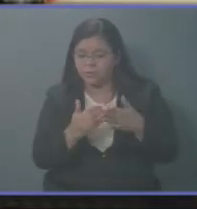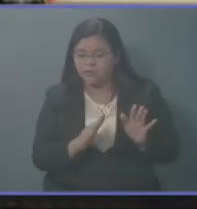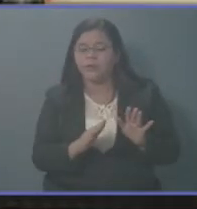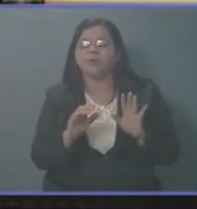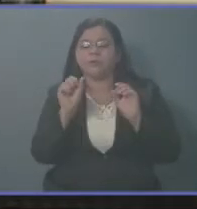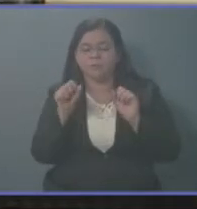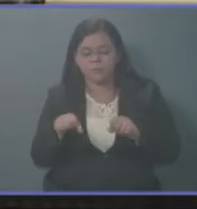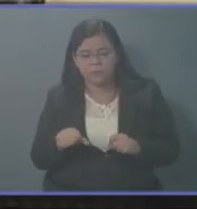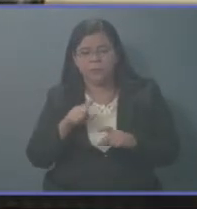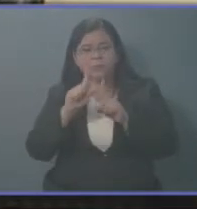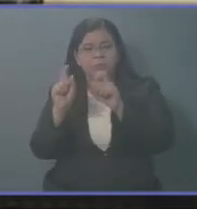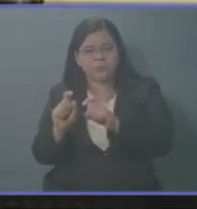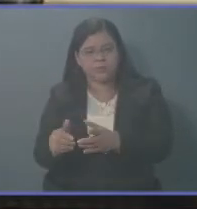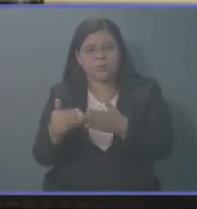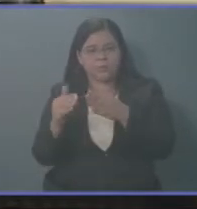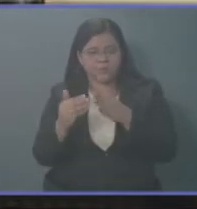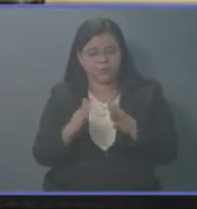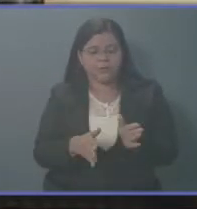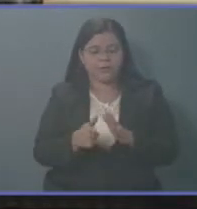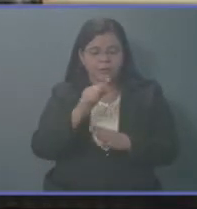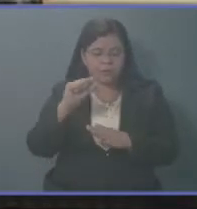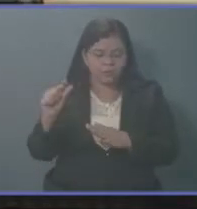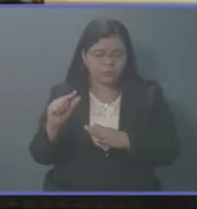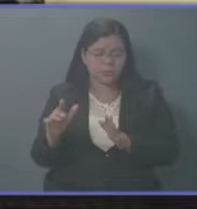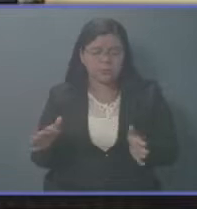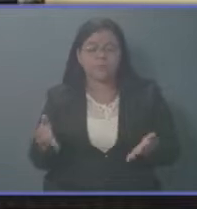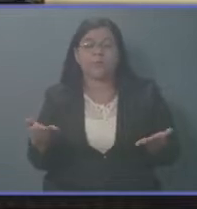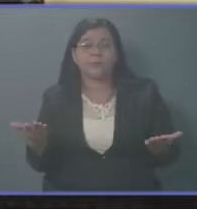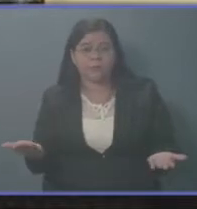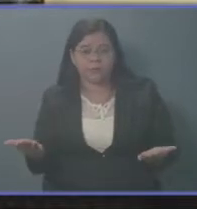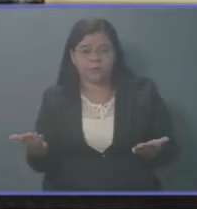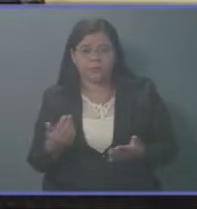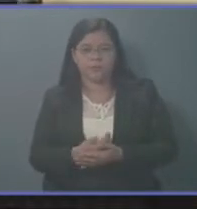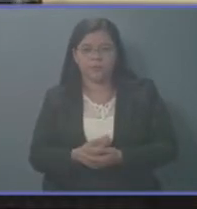debida consulta con tales instituciones a fin de